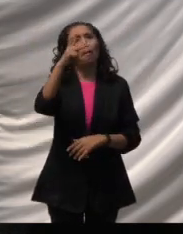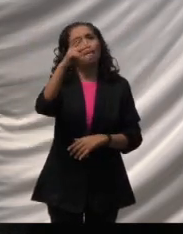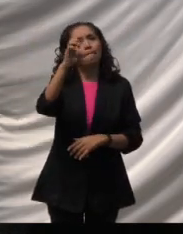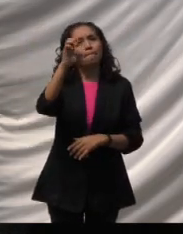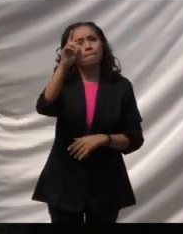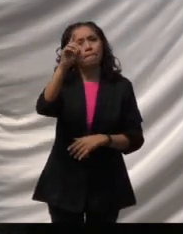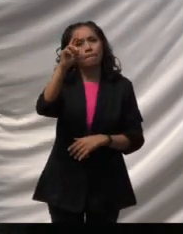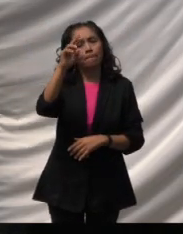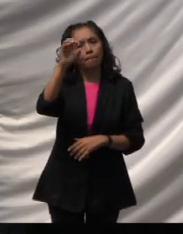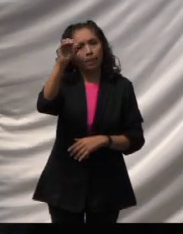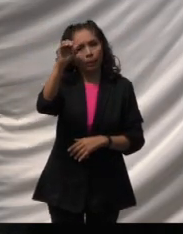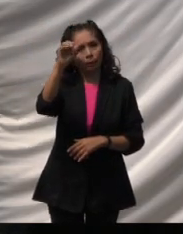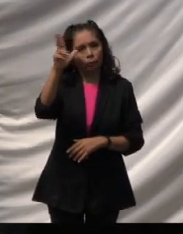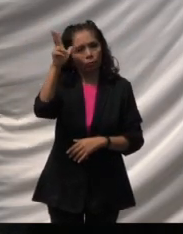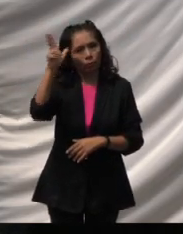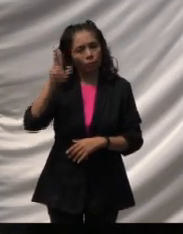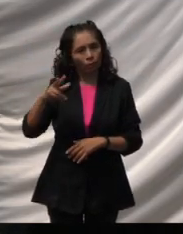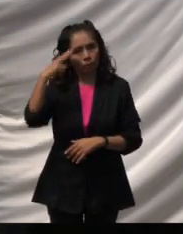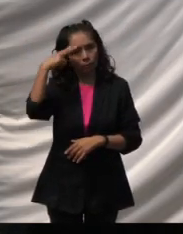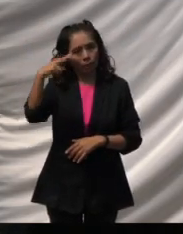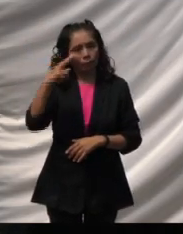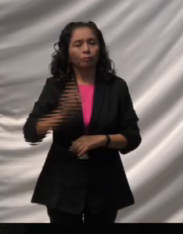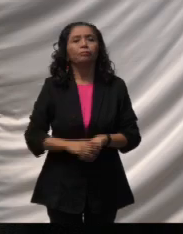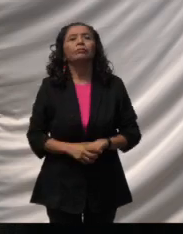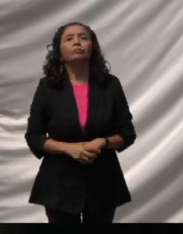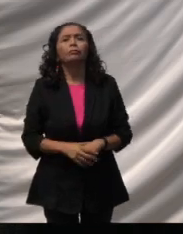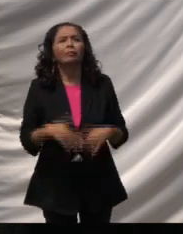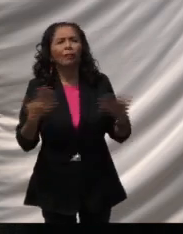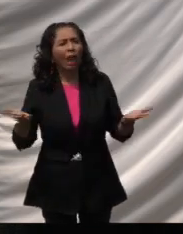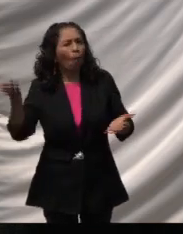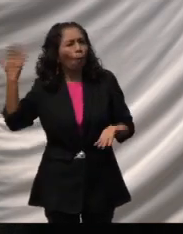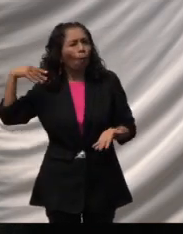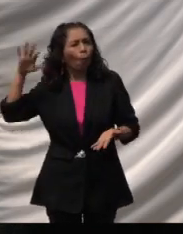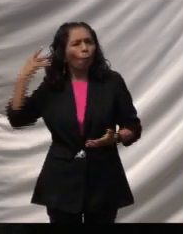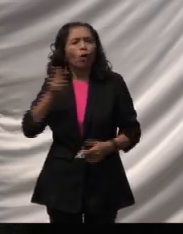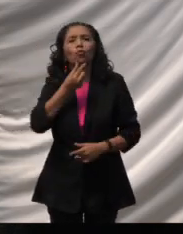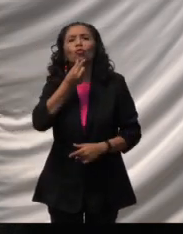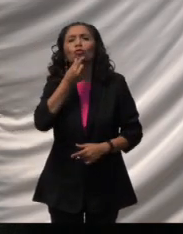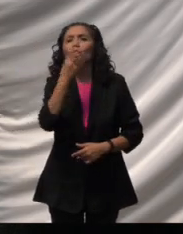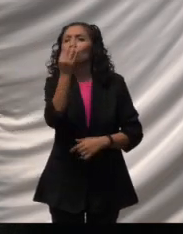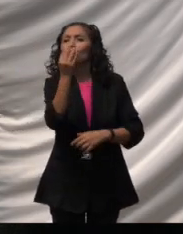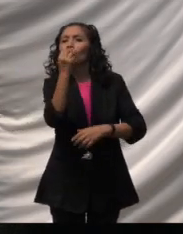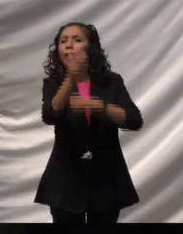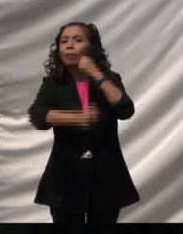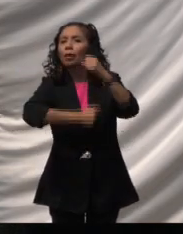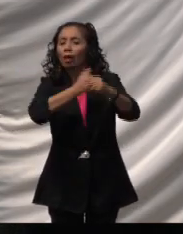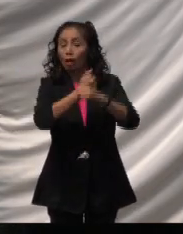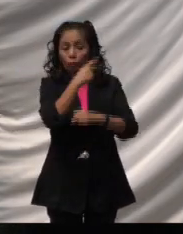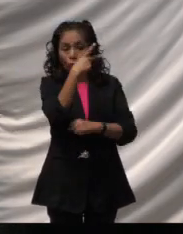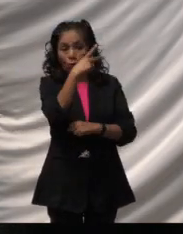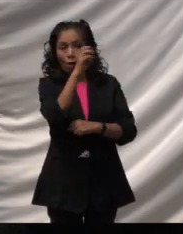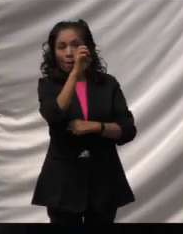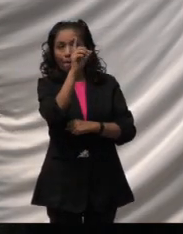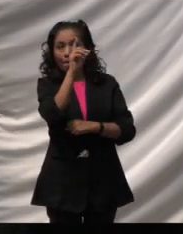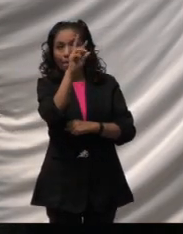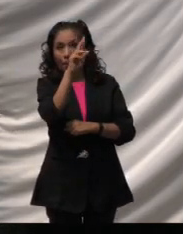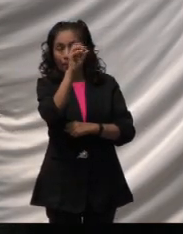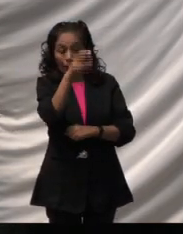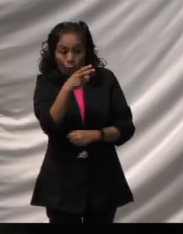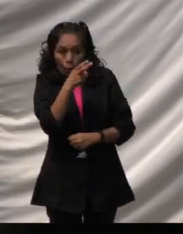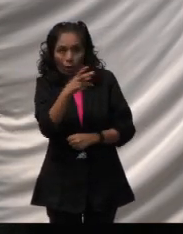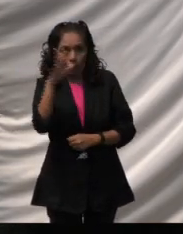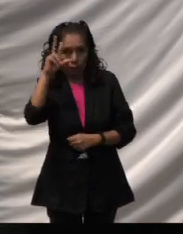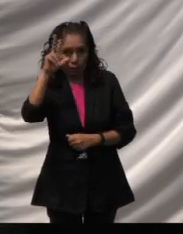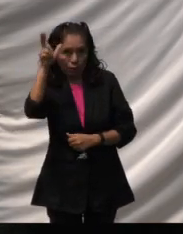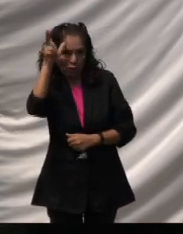Hidalgo, México. Y dice así. Érase una vez un niño de 9 años llamado Pedro, de Hidalgo, que no